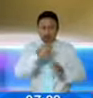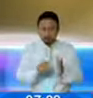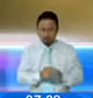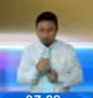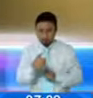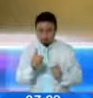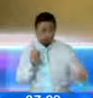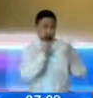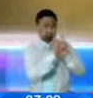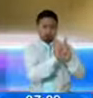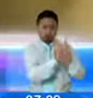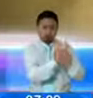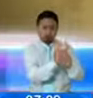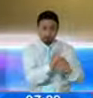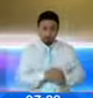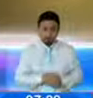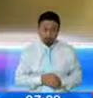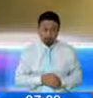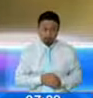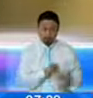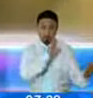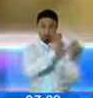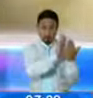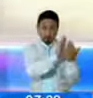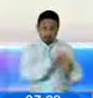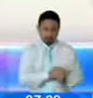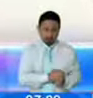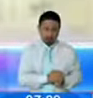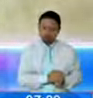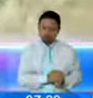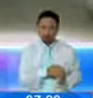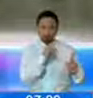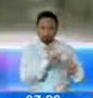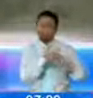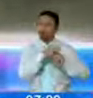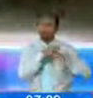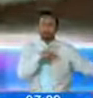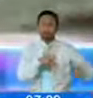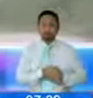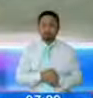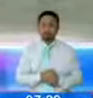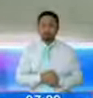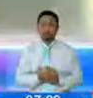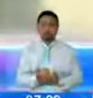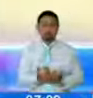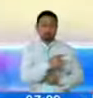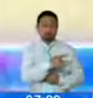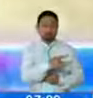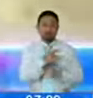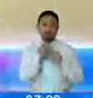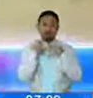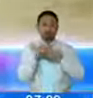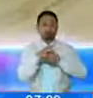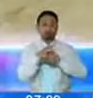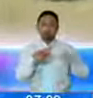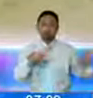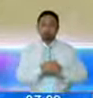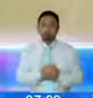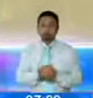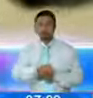confrontó? No, porque en ese momento se fue de la iglesia. Entonces el hombre de la sotana se hizo humo. Después,